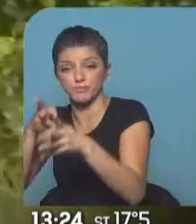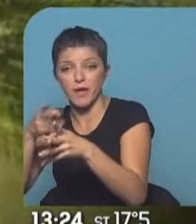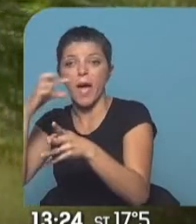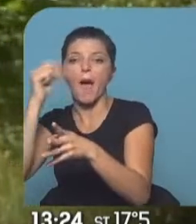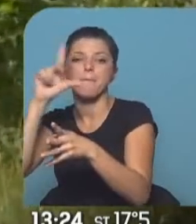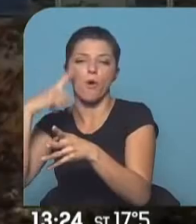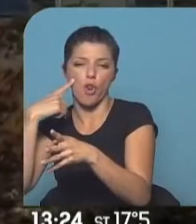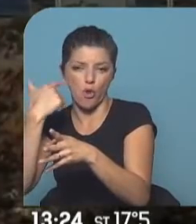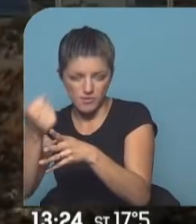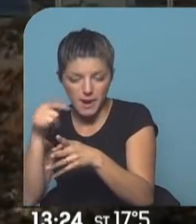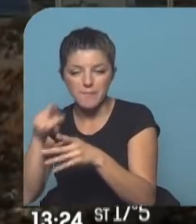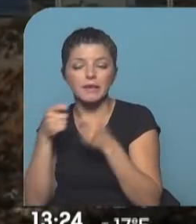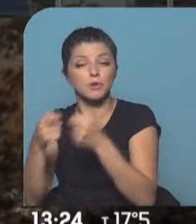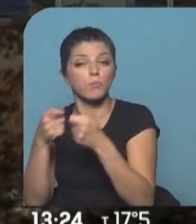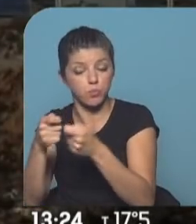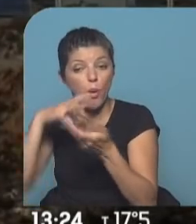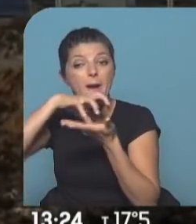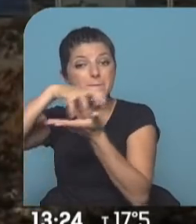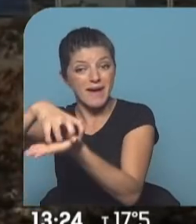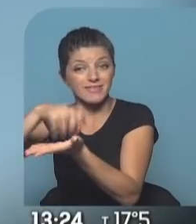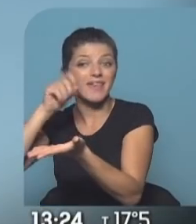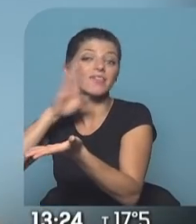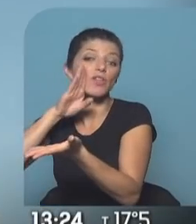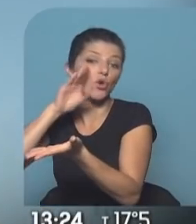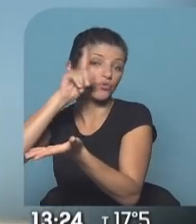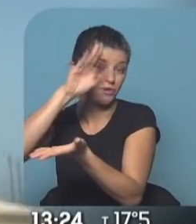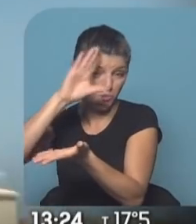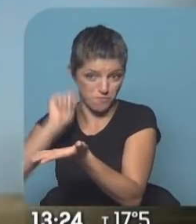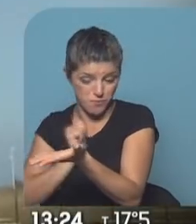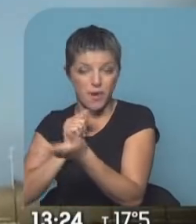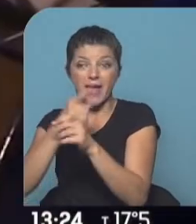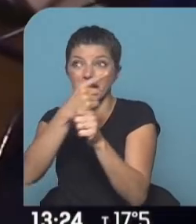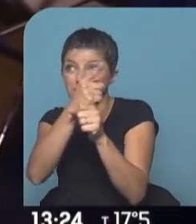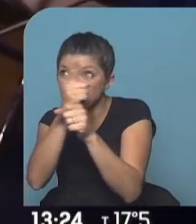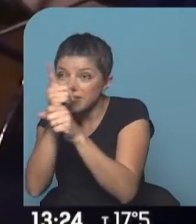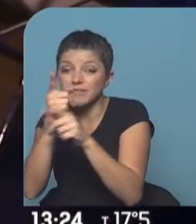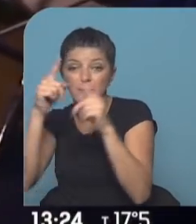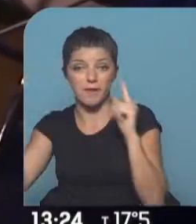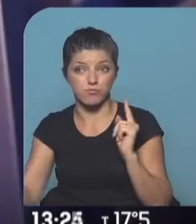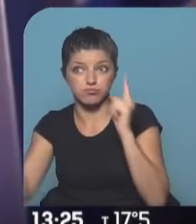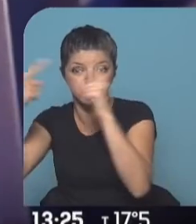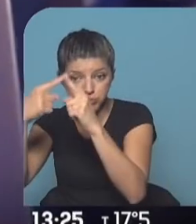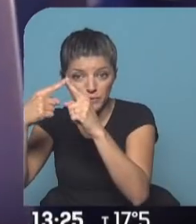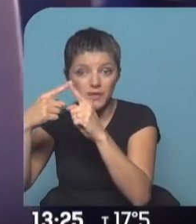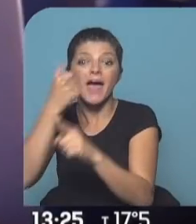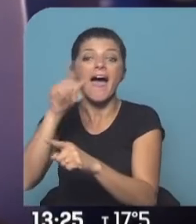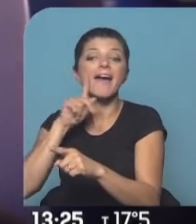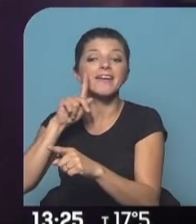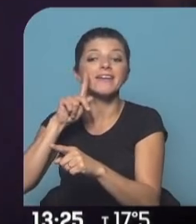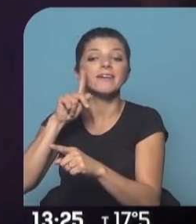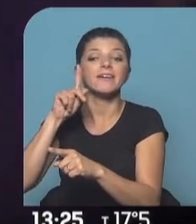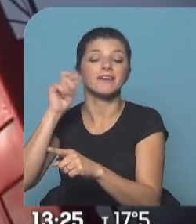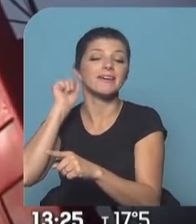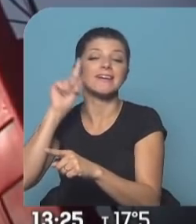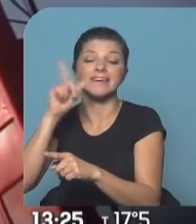a ese país de albergar una base estadounidense de misiles interceptores Aegis, un proyecto de la administración Obama cuyo destino